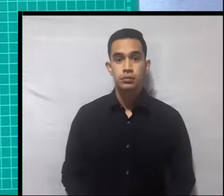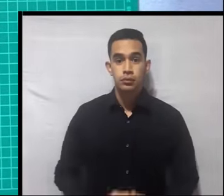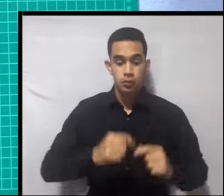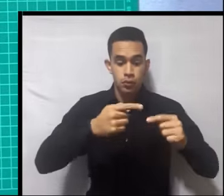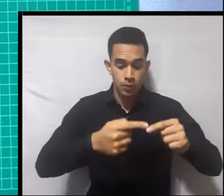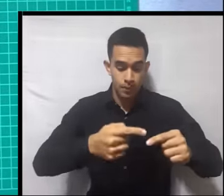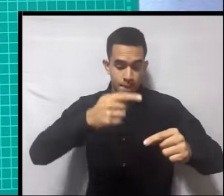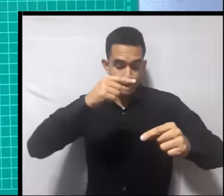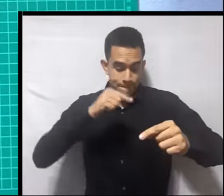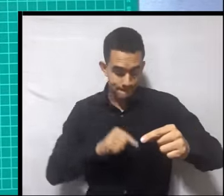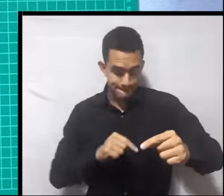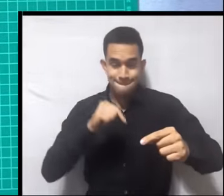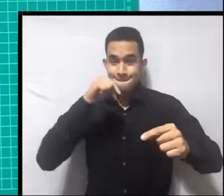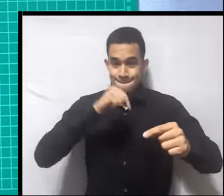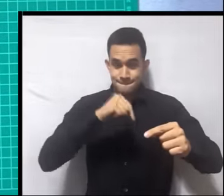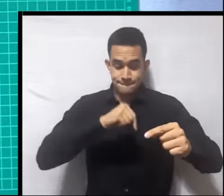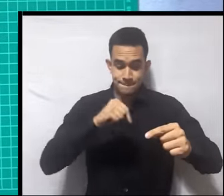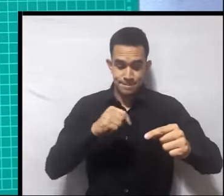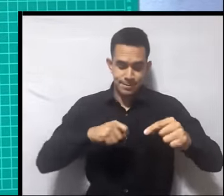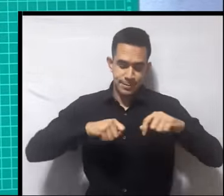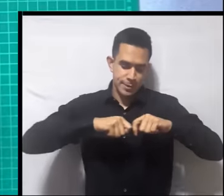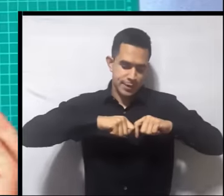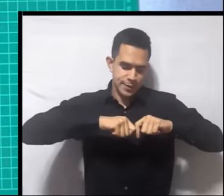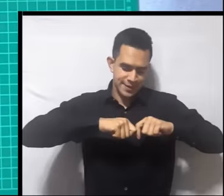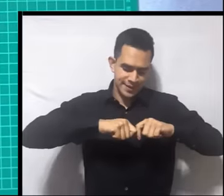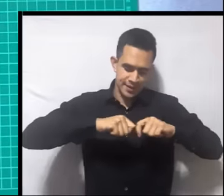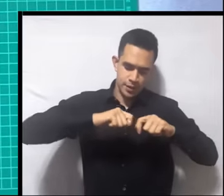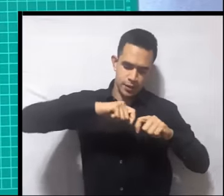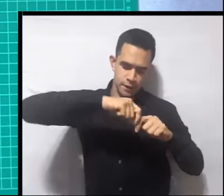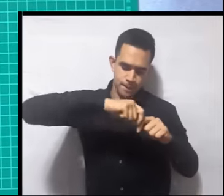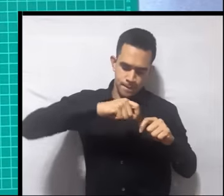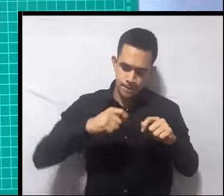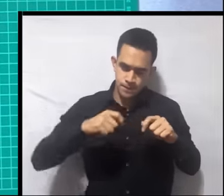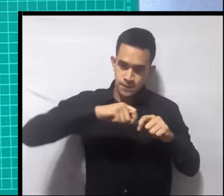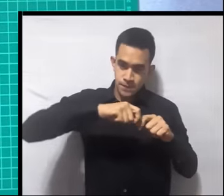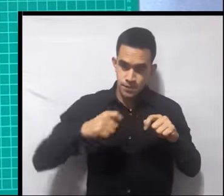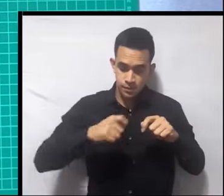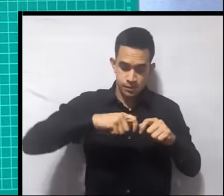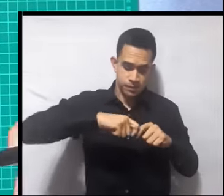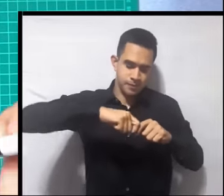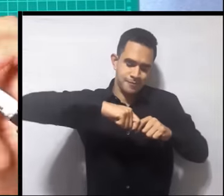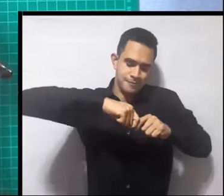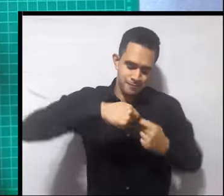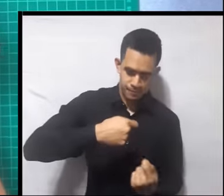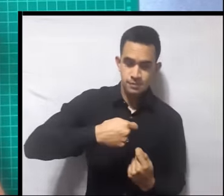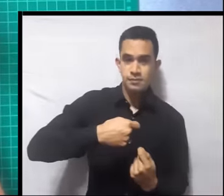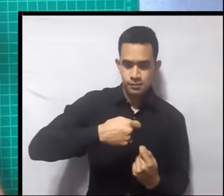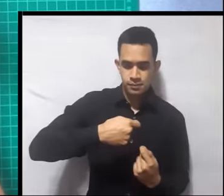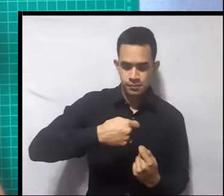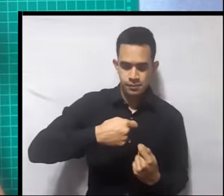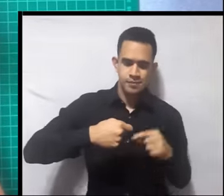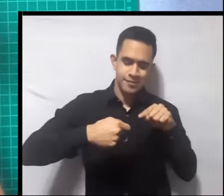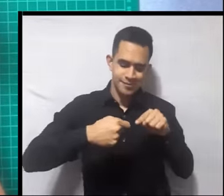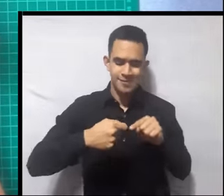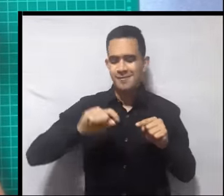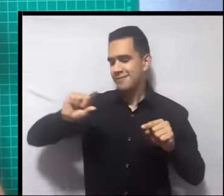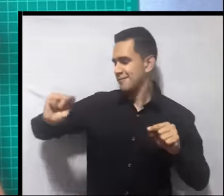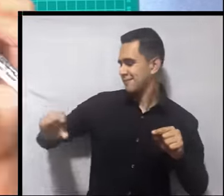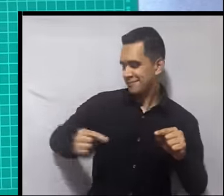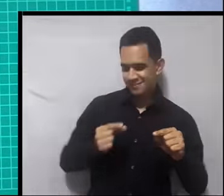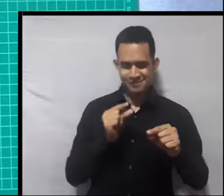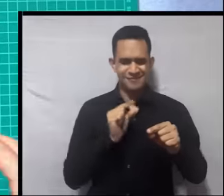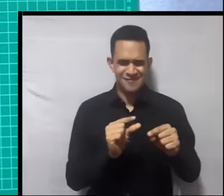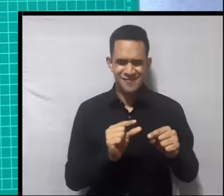Y en el otro extremo realizaremos una marca para cortar el palillo, que será donde vamos a introducir el otro tapón o